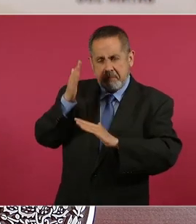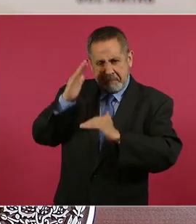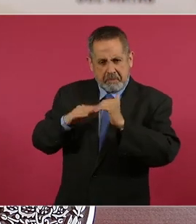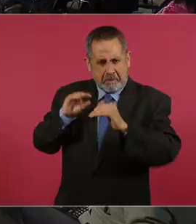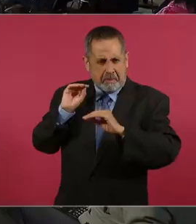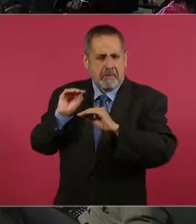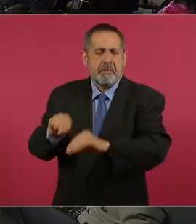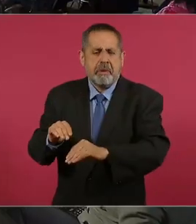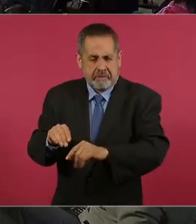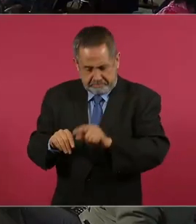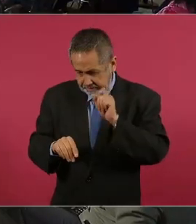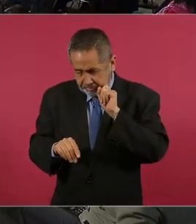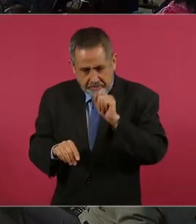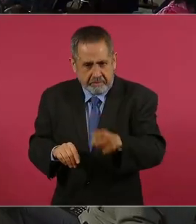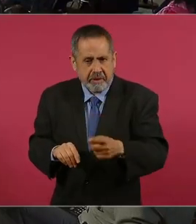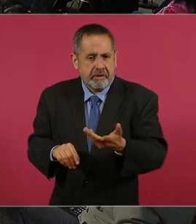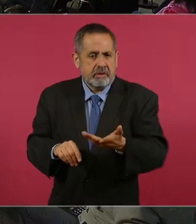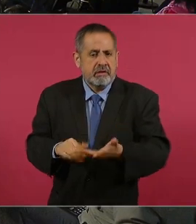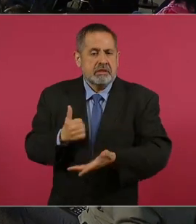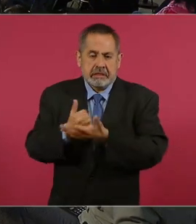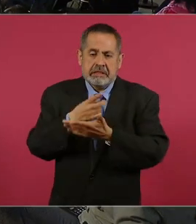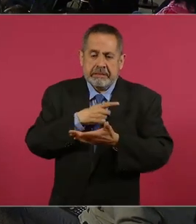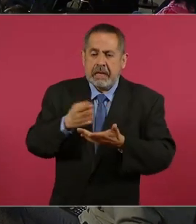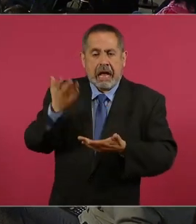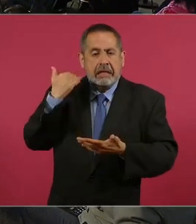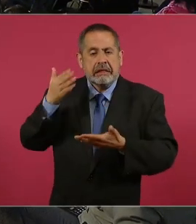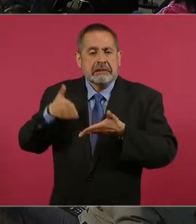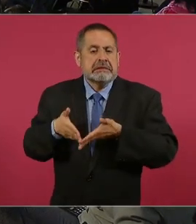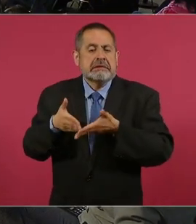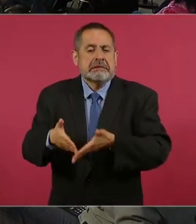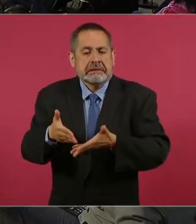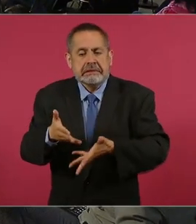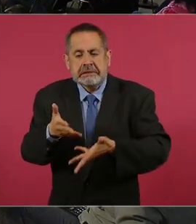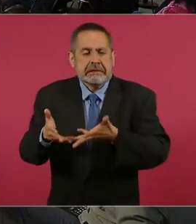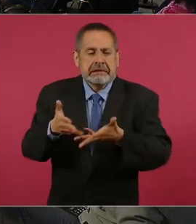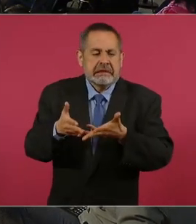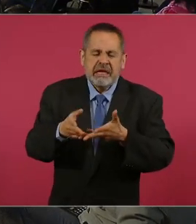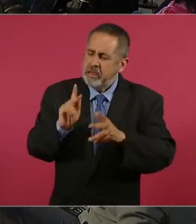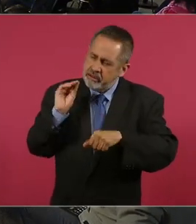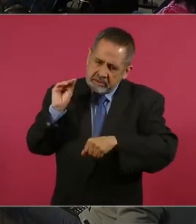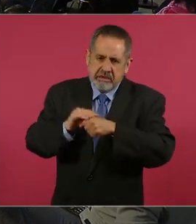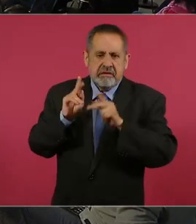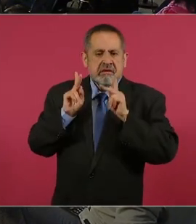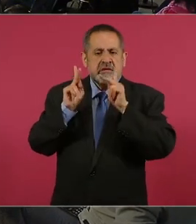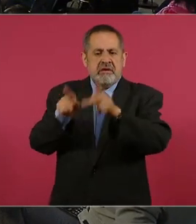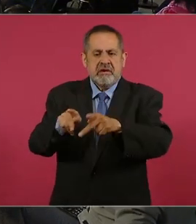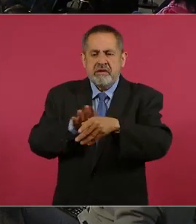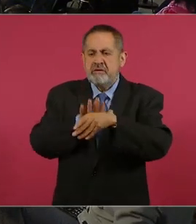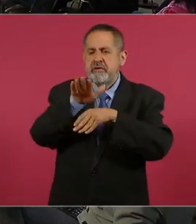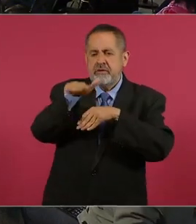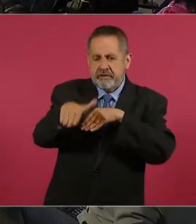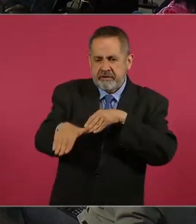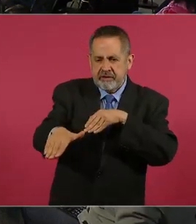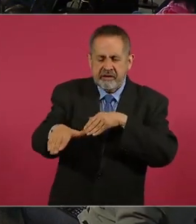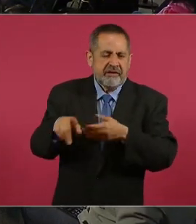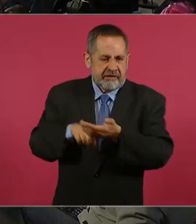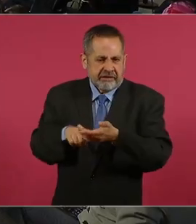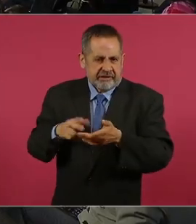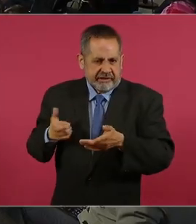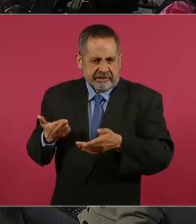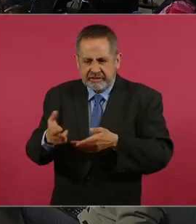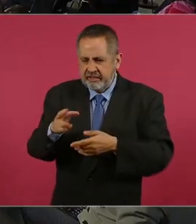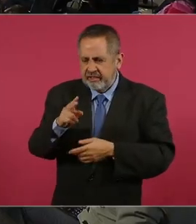que también había que pasar en panga. El río Usumacinta, estamos hablando del